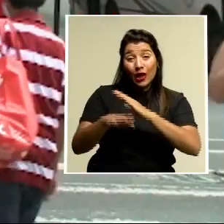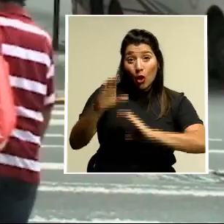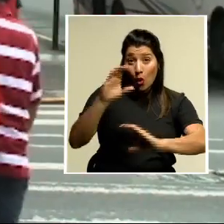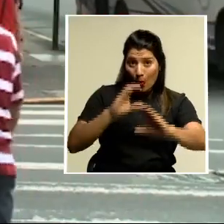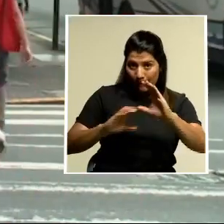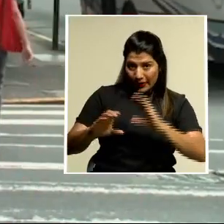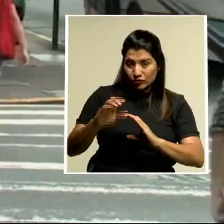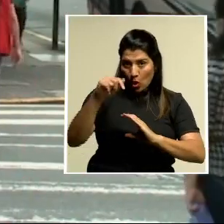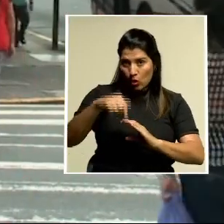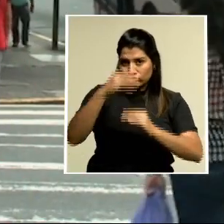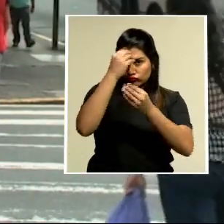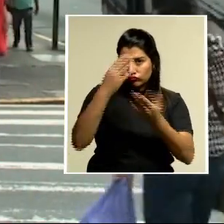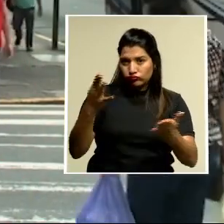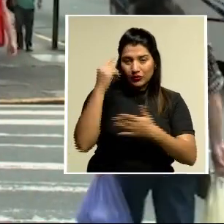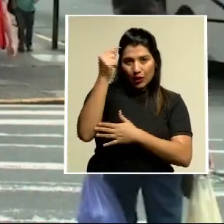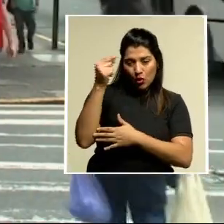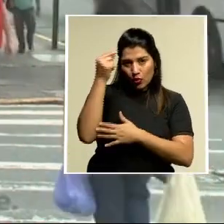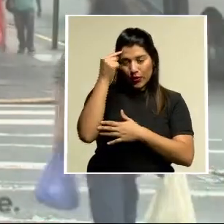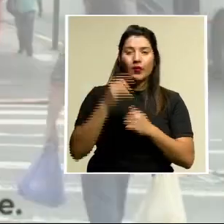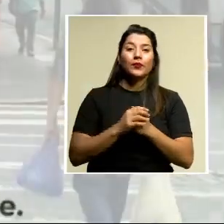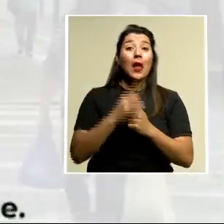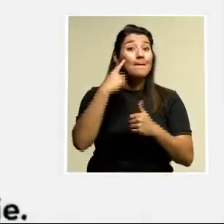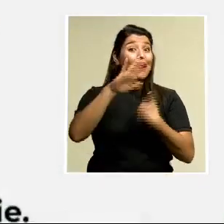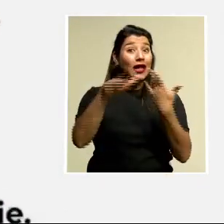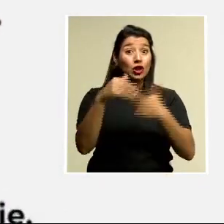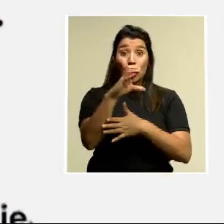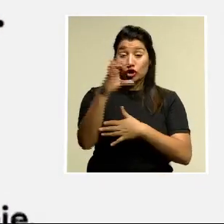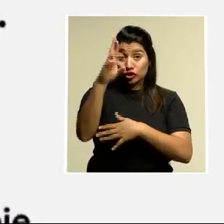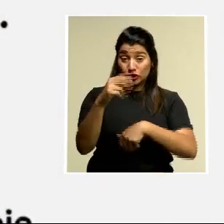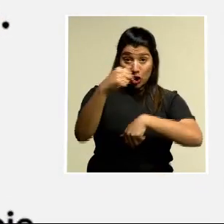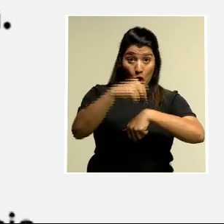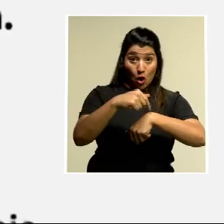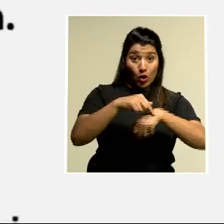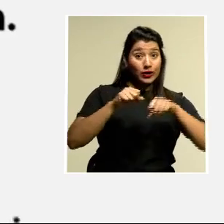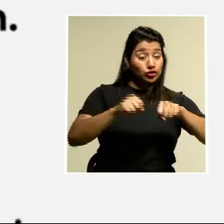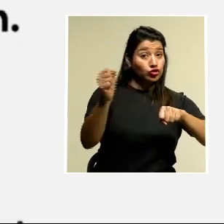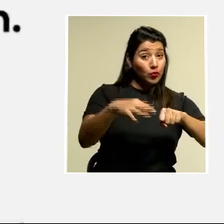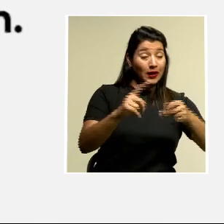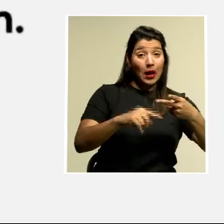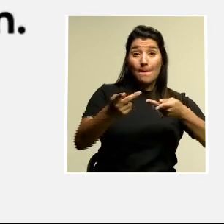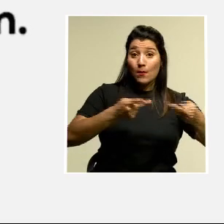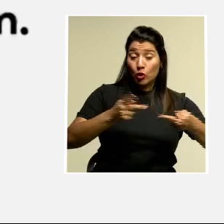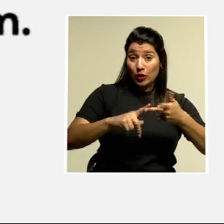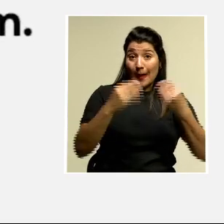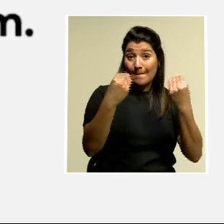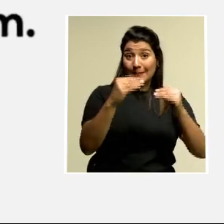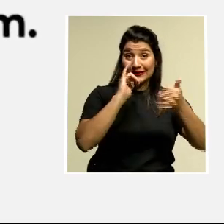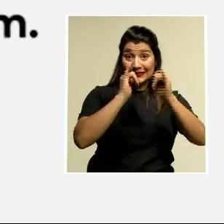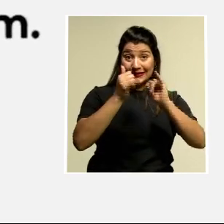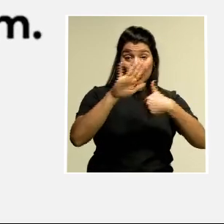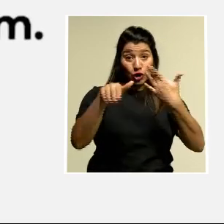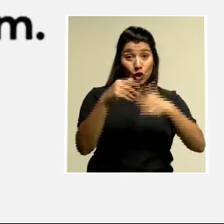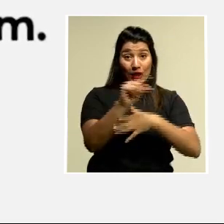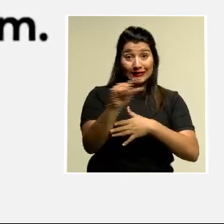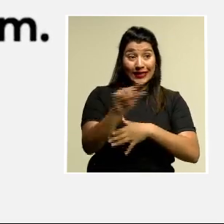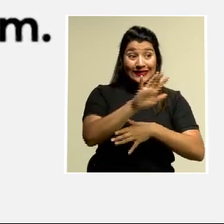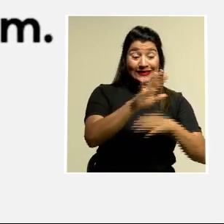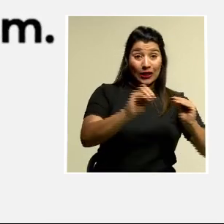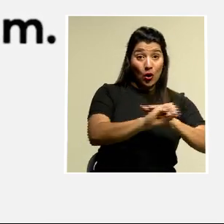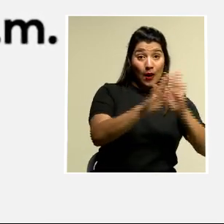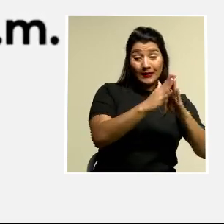los anunciados por el gobierno. Se mantiene para todo el país el horario de supermercados, pulperías y licoreras durante toda la semana de 5